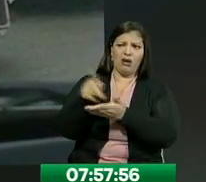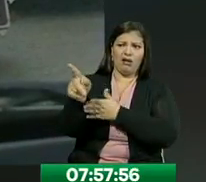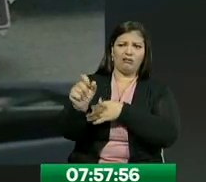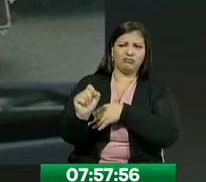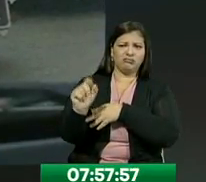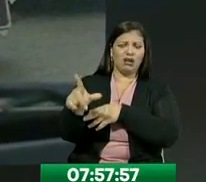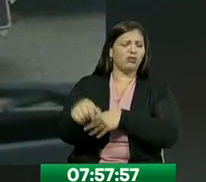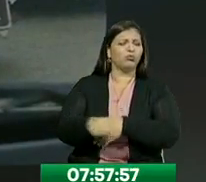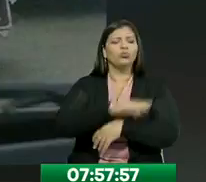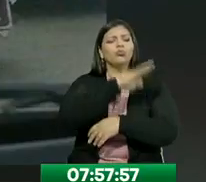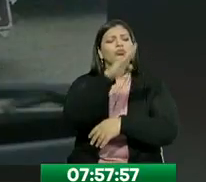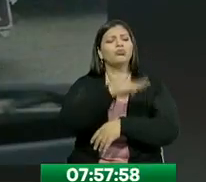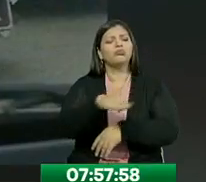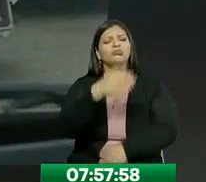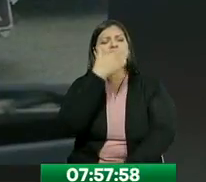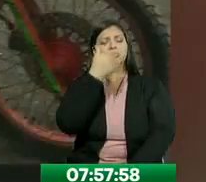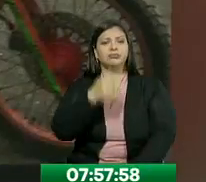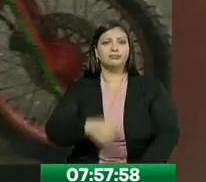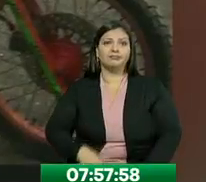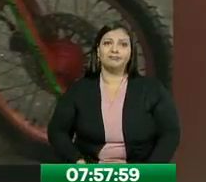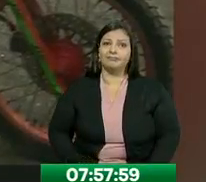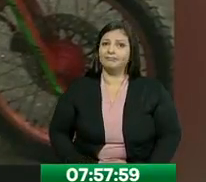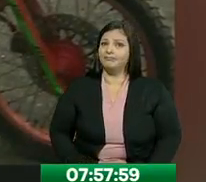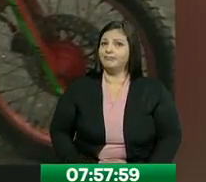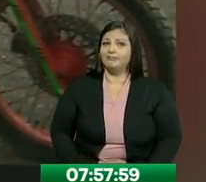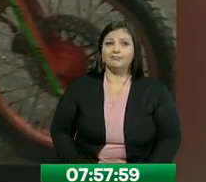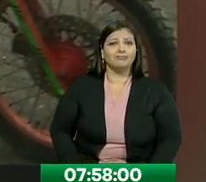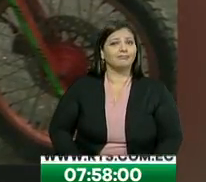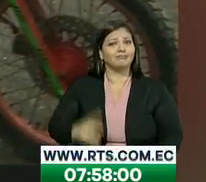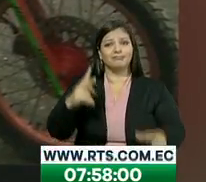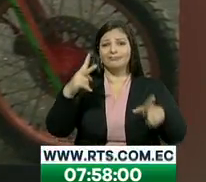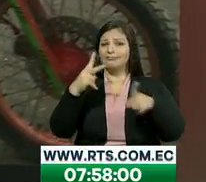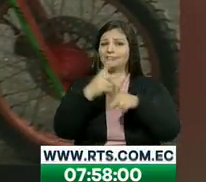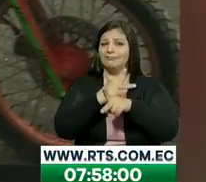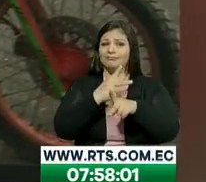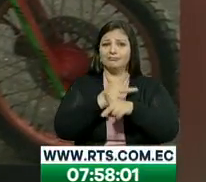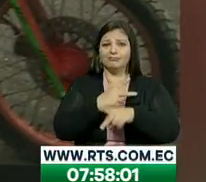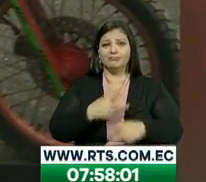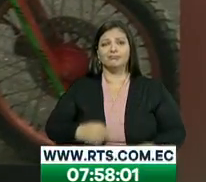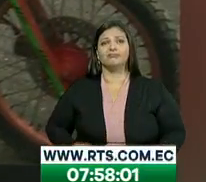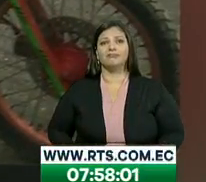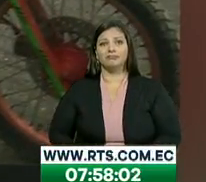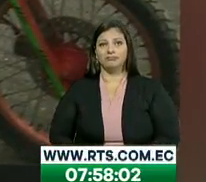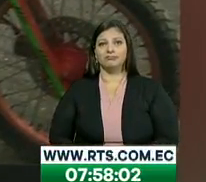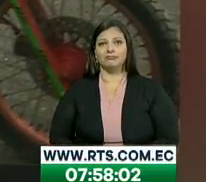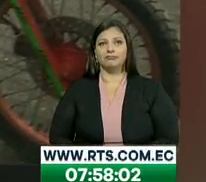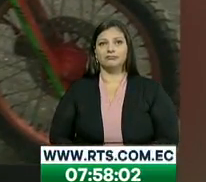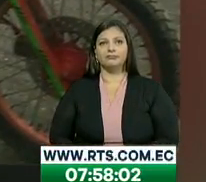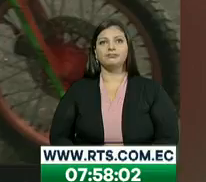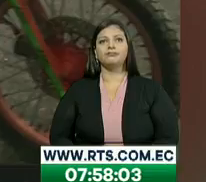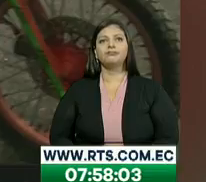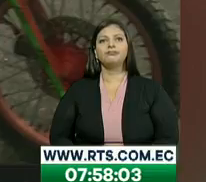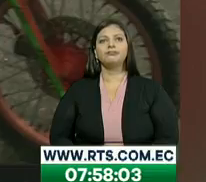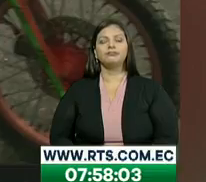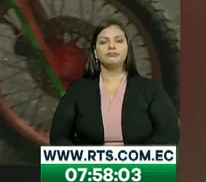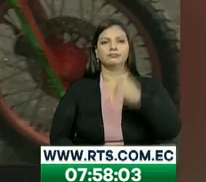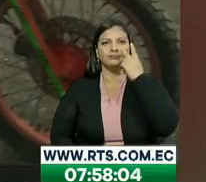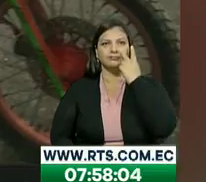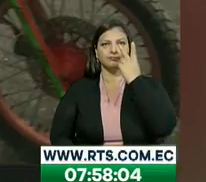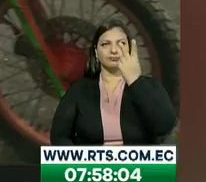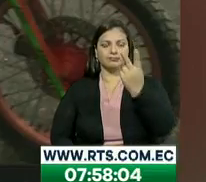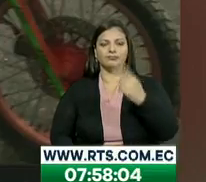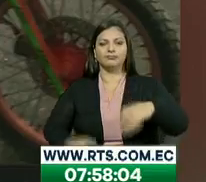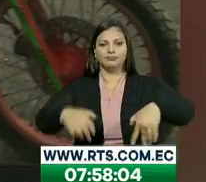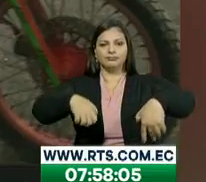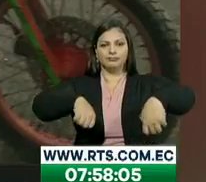se dan cuenta de las consecuencias y del peligro inminente que implica trasladar el menaje de casa de esa manera. Ahora, miren ustedes, aquí hay